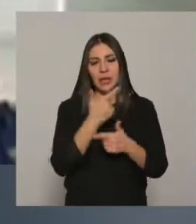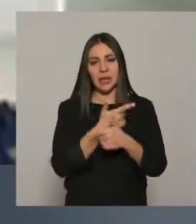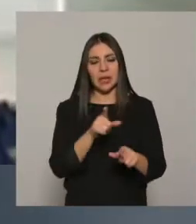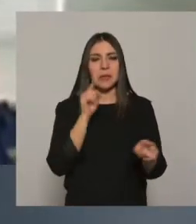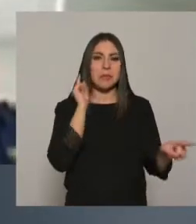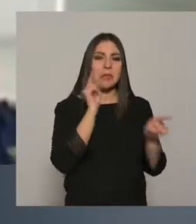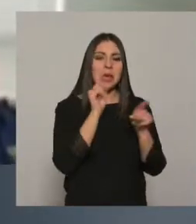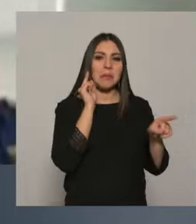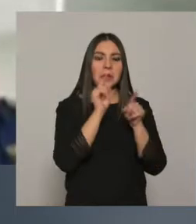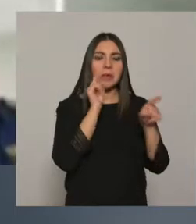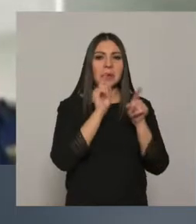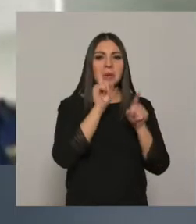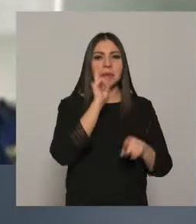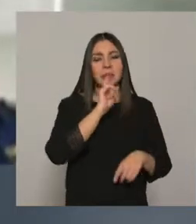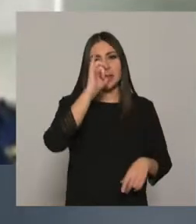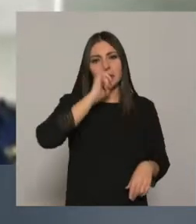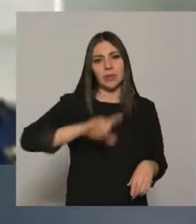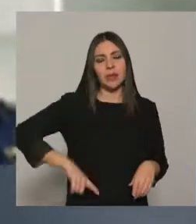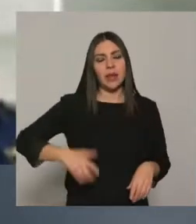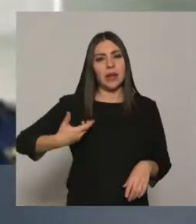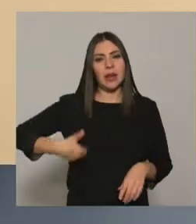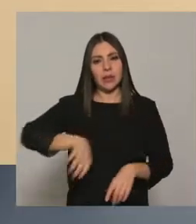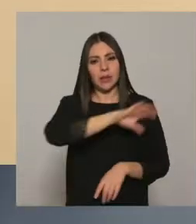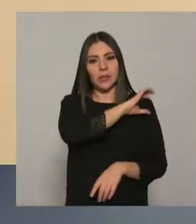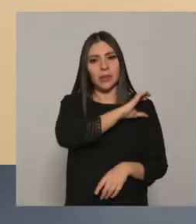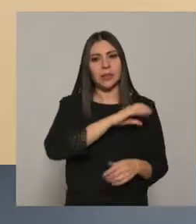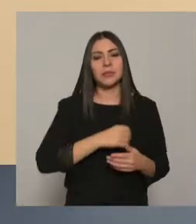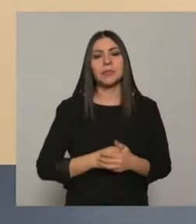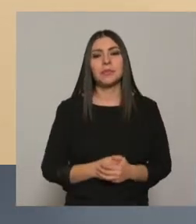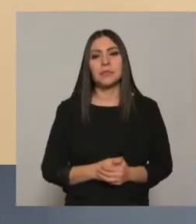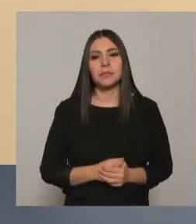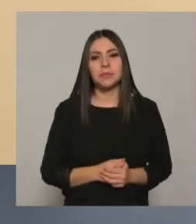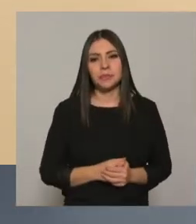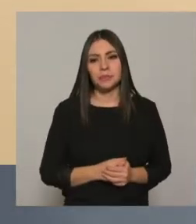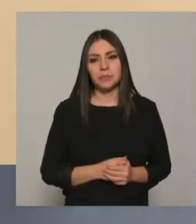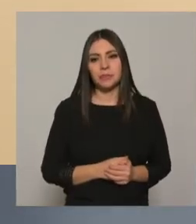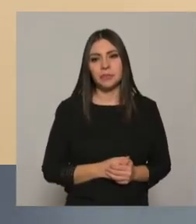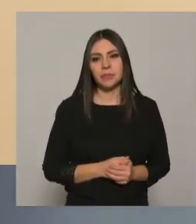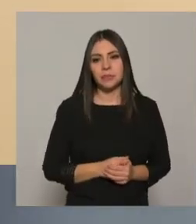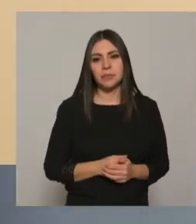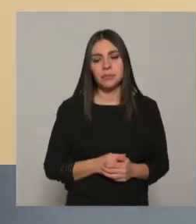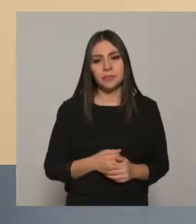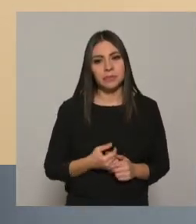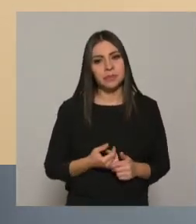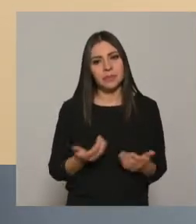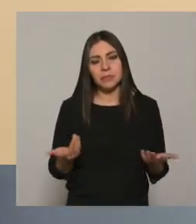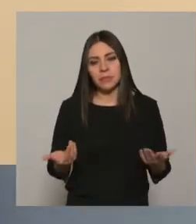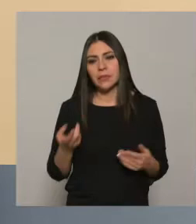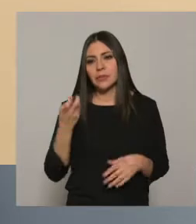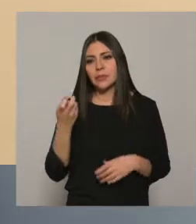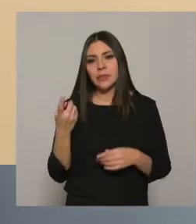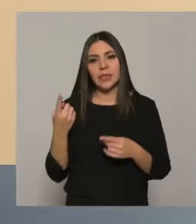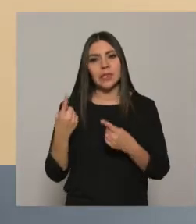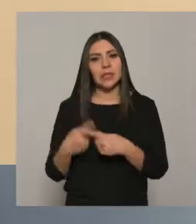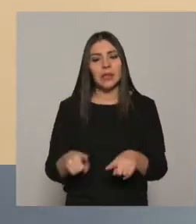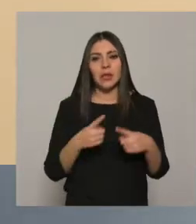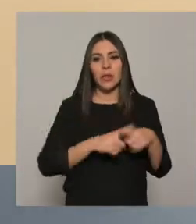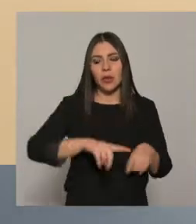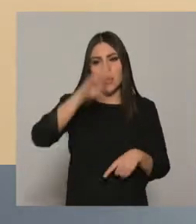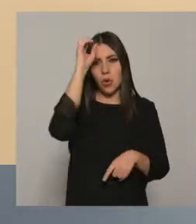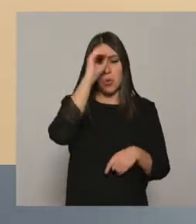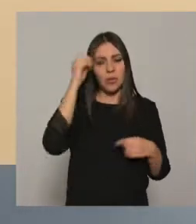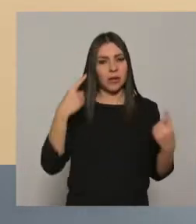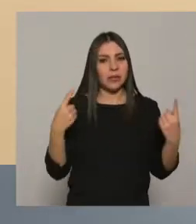atacaron totalmente a la jefa de gobierno. Bueno, ahí era de esperarse, ¿no? Al final de cuentas son posiciones totalmente contrarias de opinión. Lo que sí